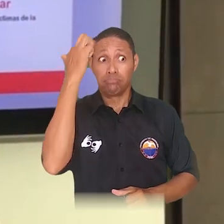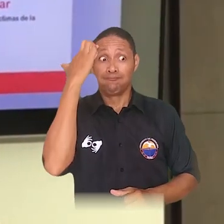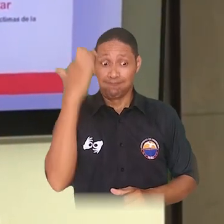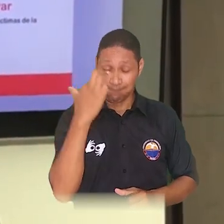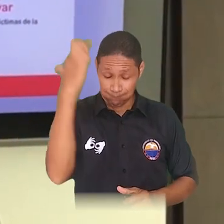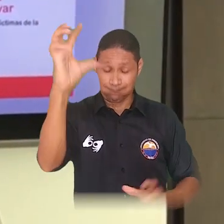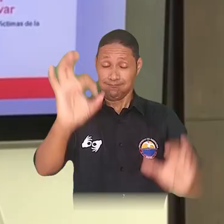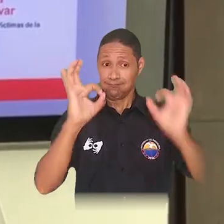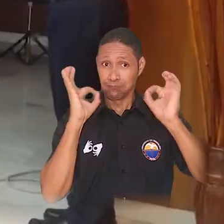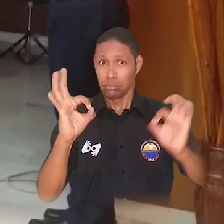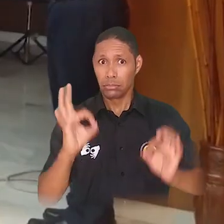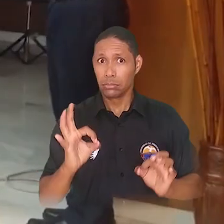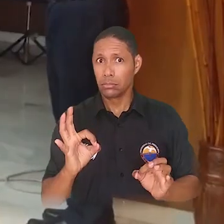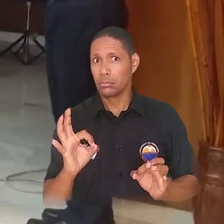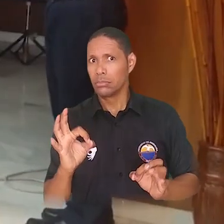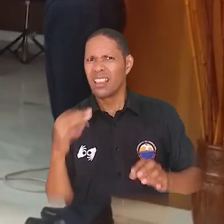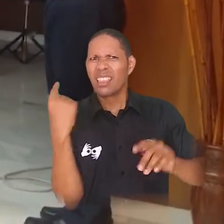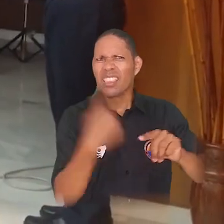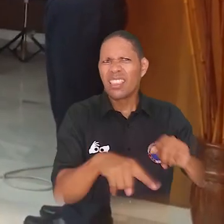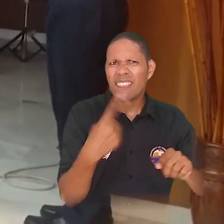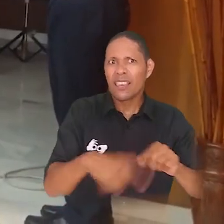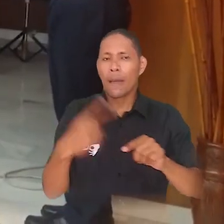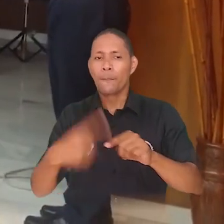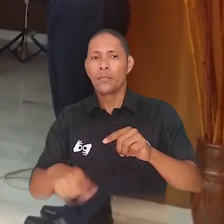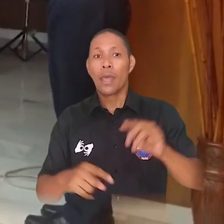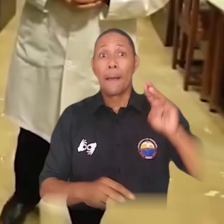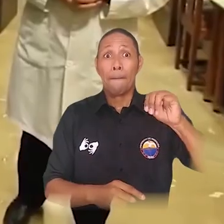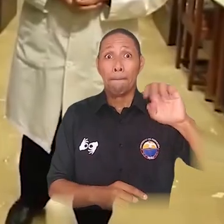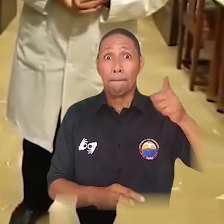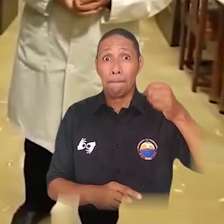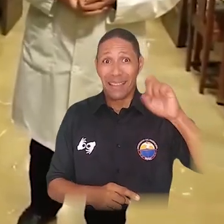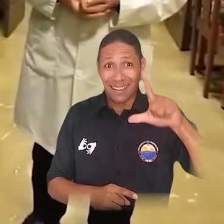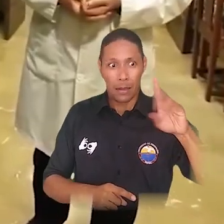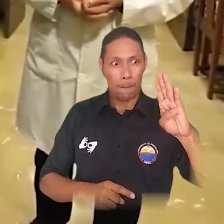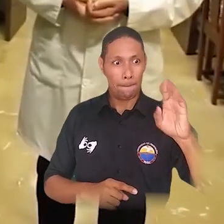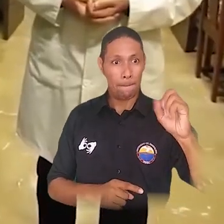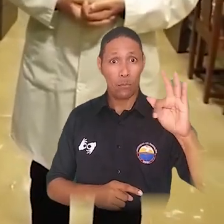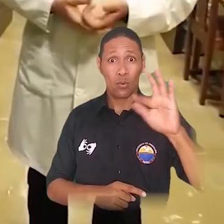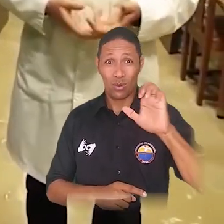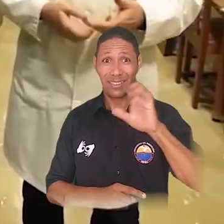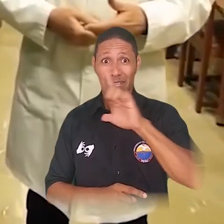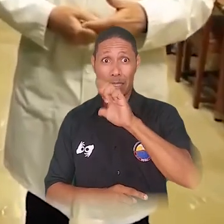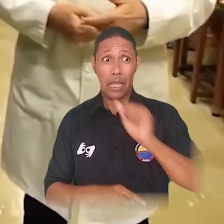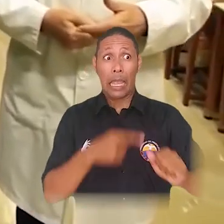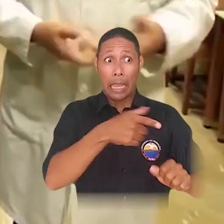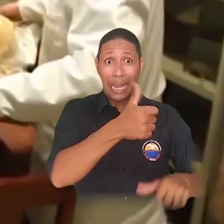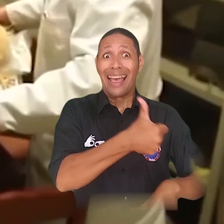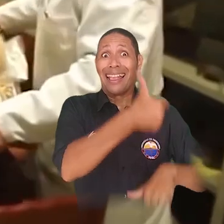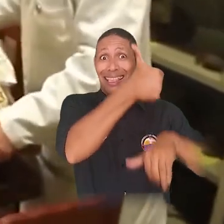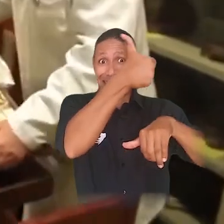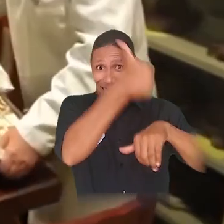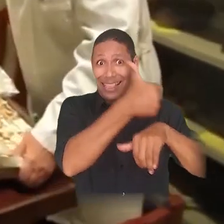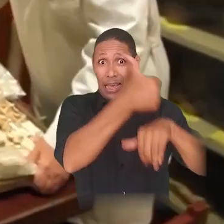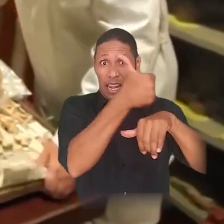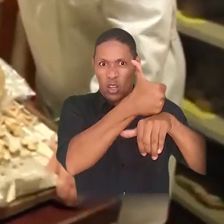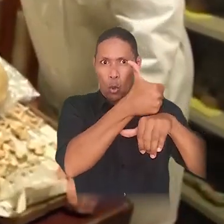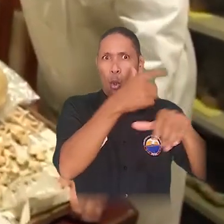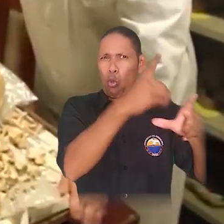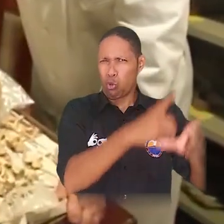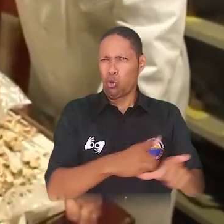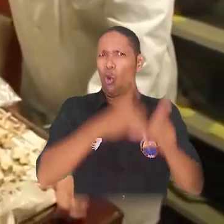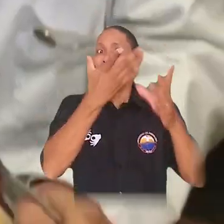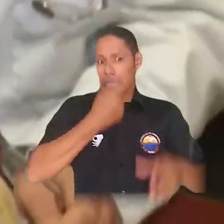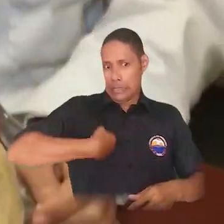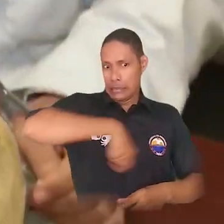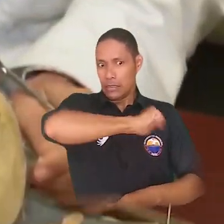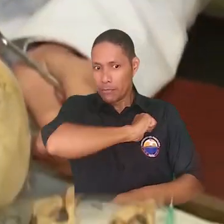como internacional. Por ejemplo, está con nosotros el doctor Miguel Botella, quien es el director del doctorado en antropología forense de la Universidad